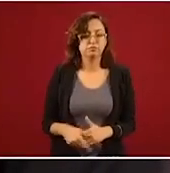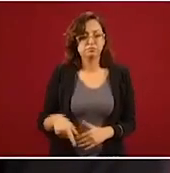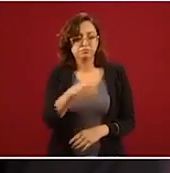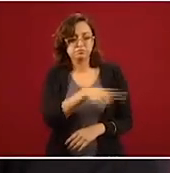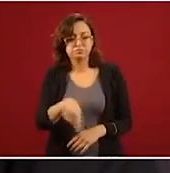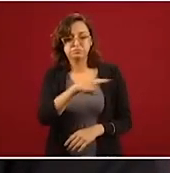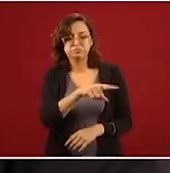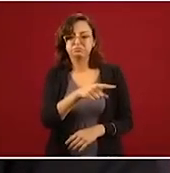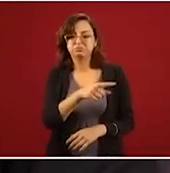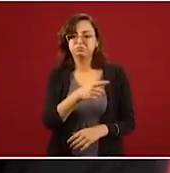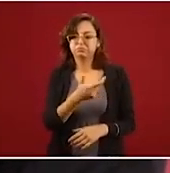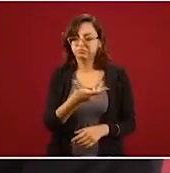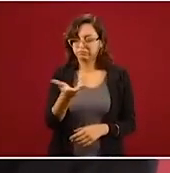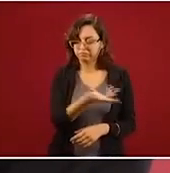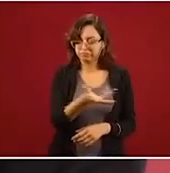de no